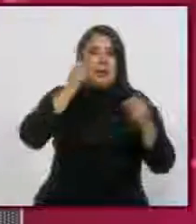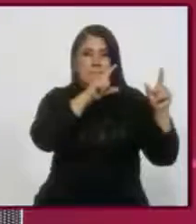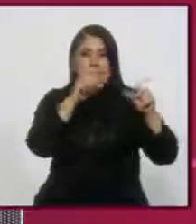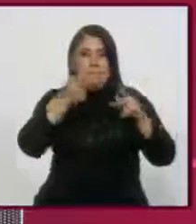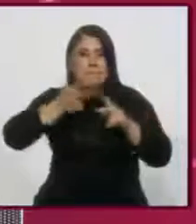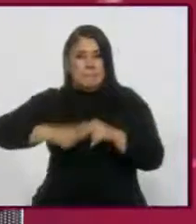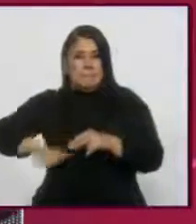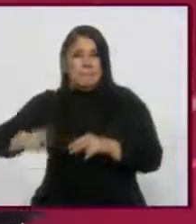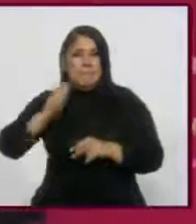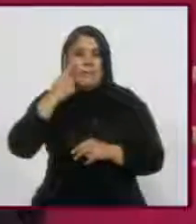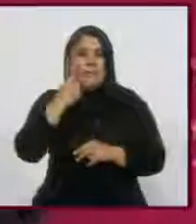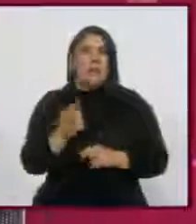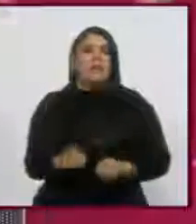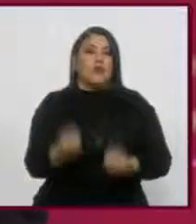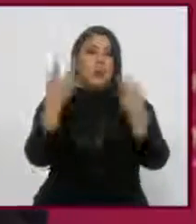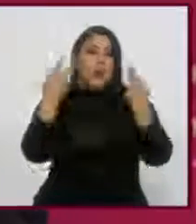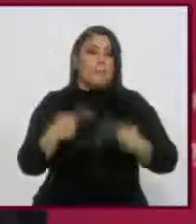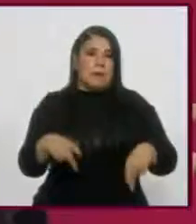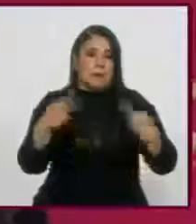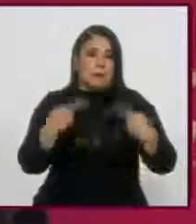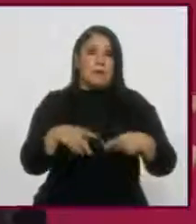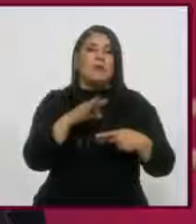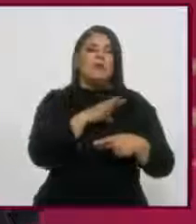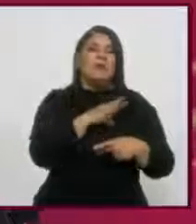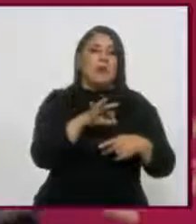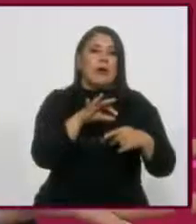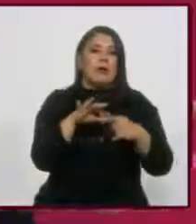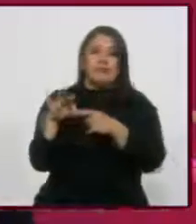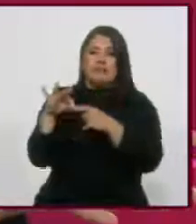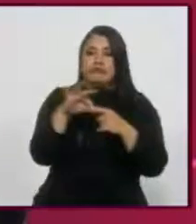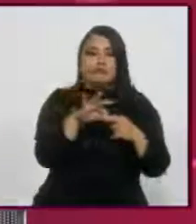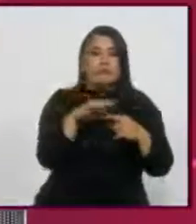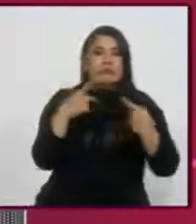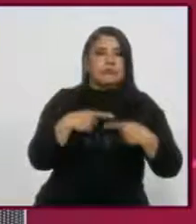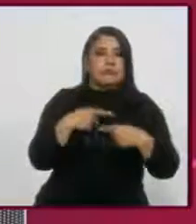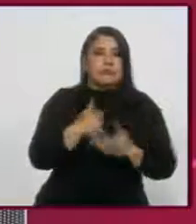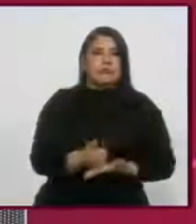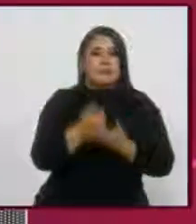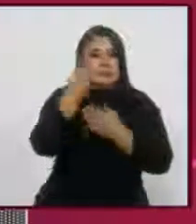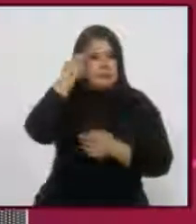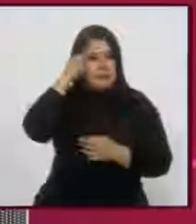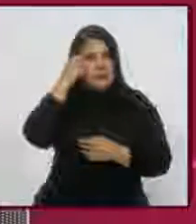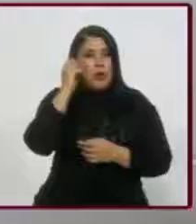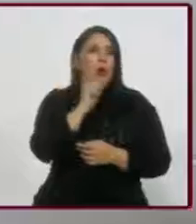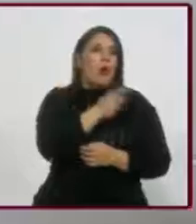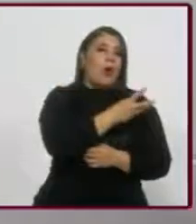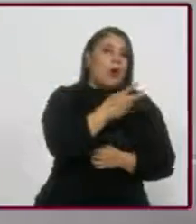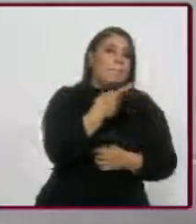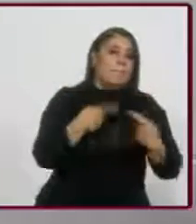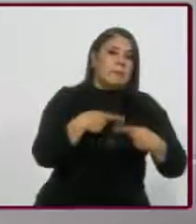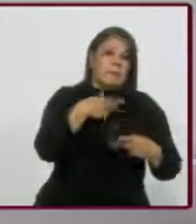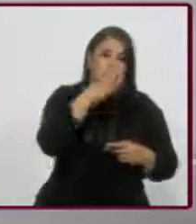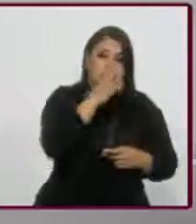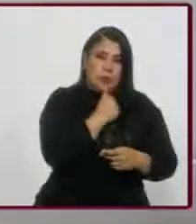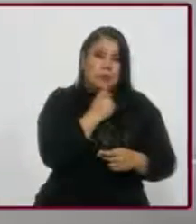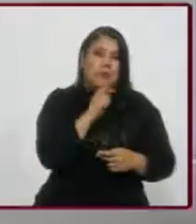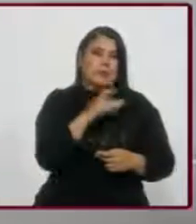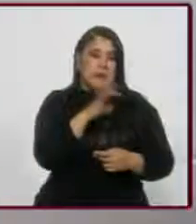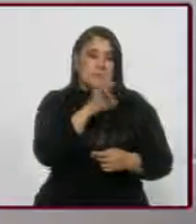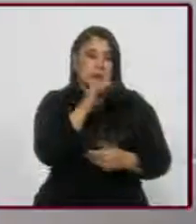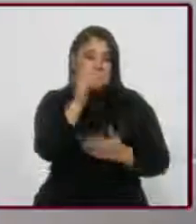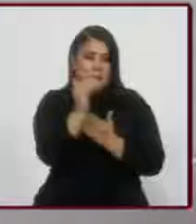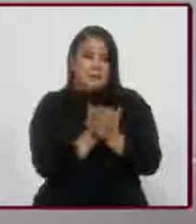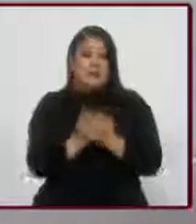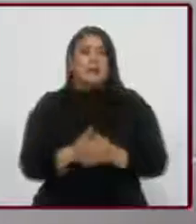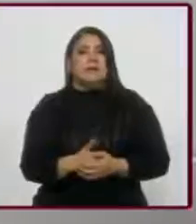principio de la cantidad de personas que pueden contar con una trabajadora doméstica y las personas que no, que también es bajo el porcentaje. Exactamente, ¿no? Es